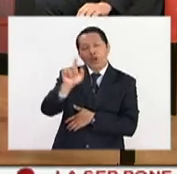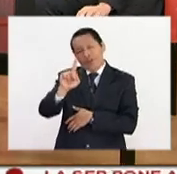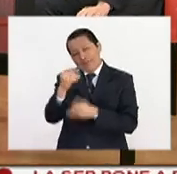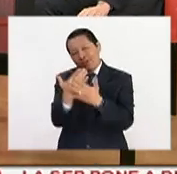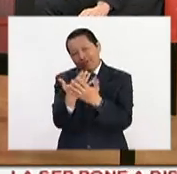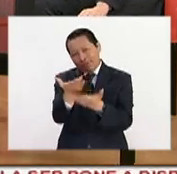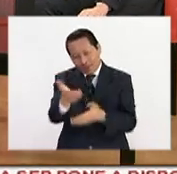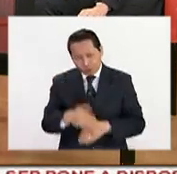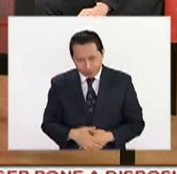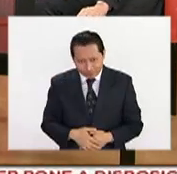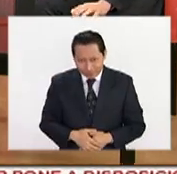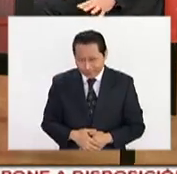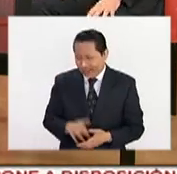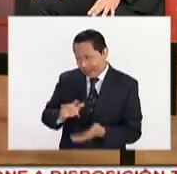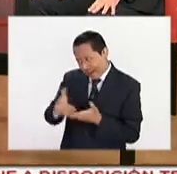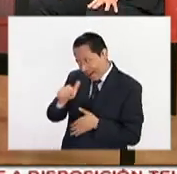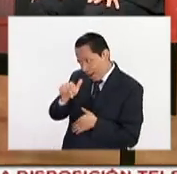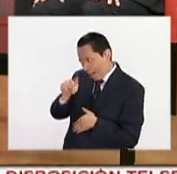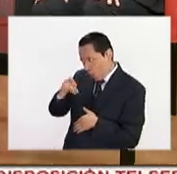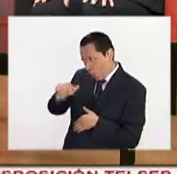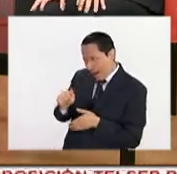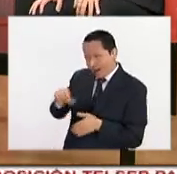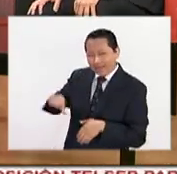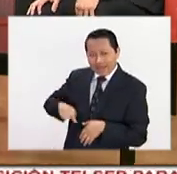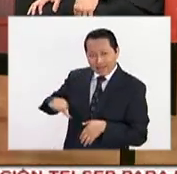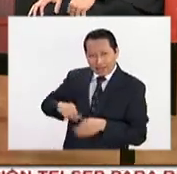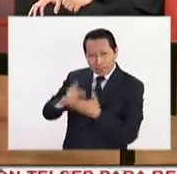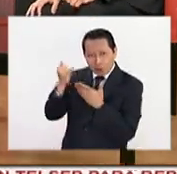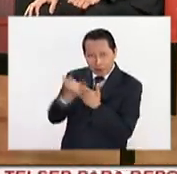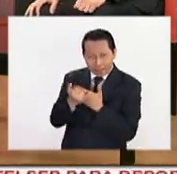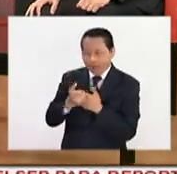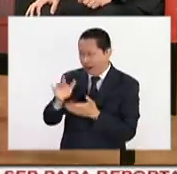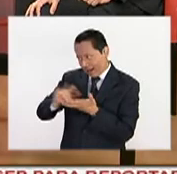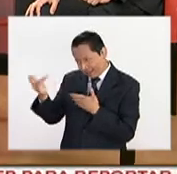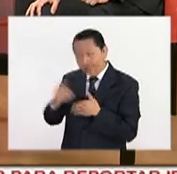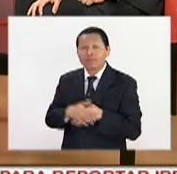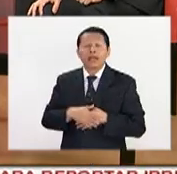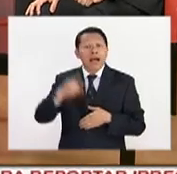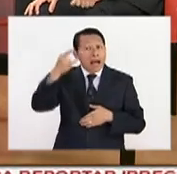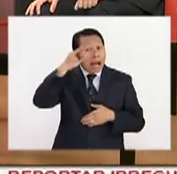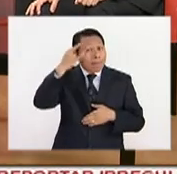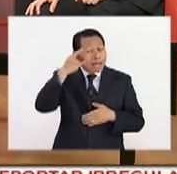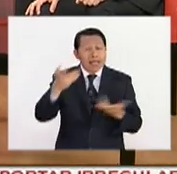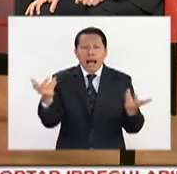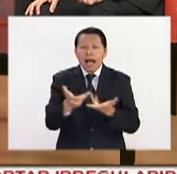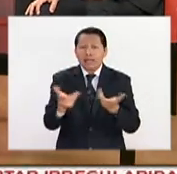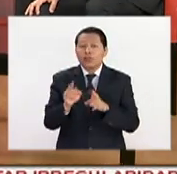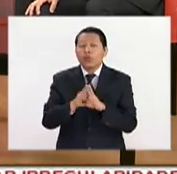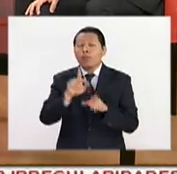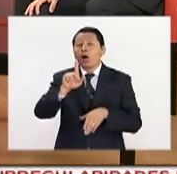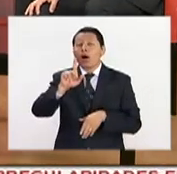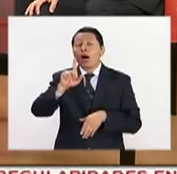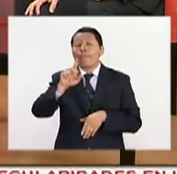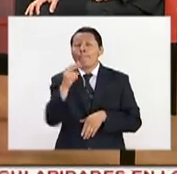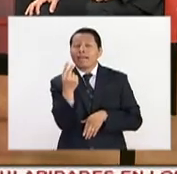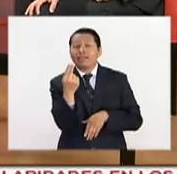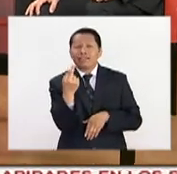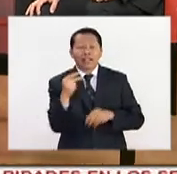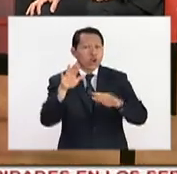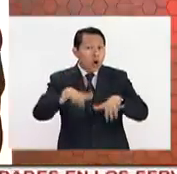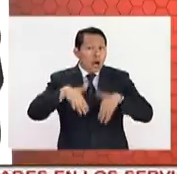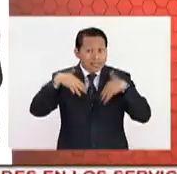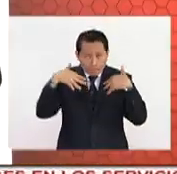esperamos. Perfecto. Muchísimas gracias Ana Paula, por este interesante proyecto. Gracias. Y en Campeche se celebró la 25ª